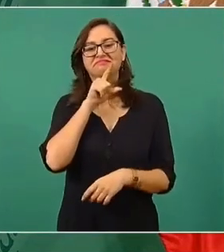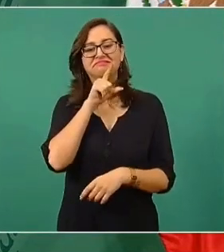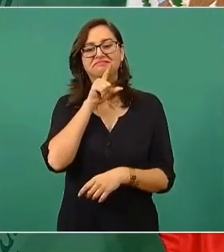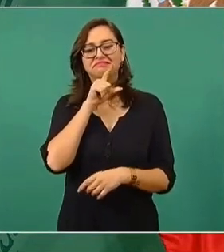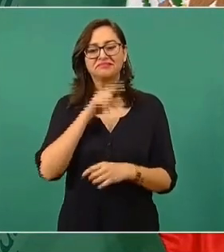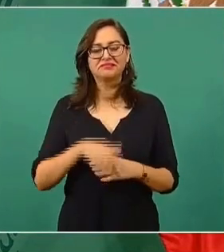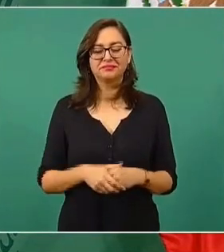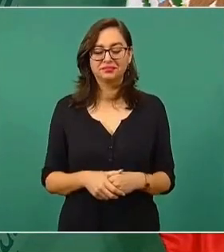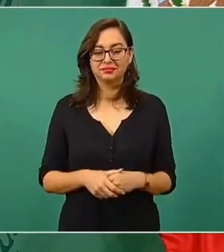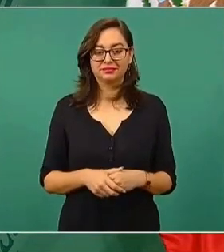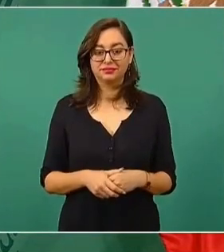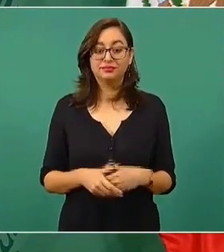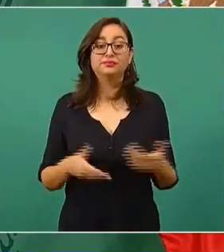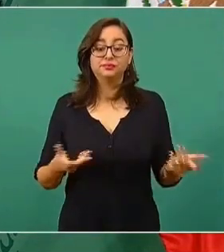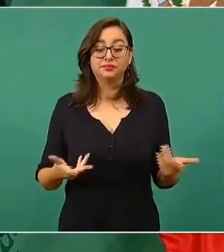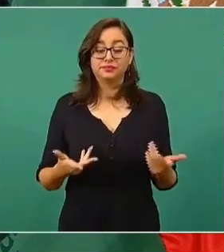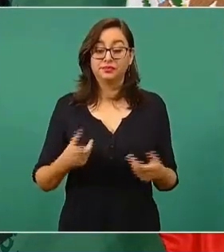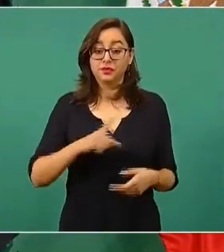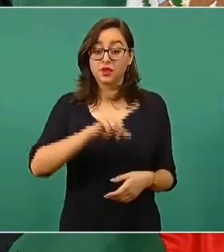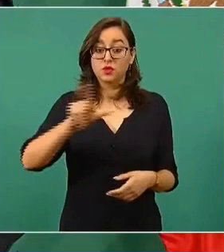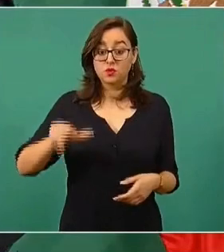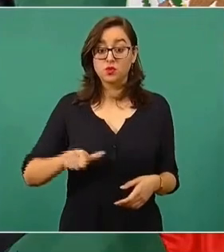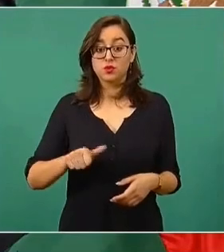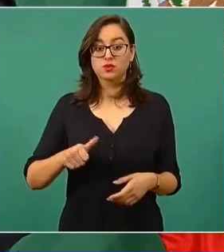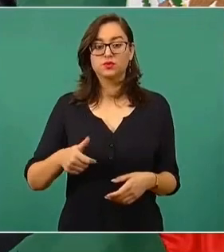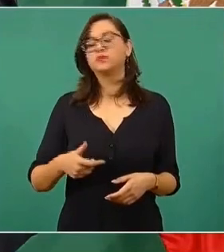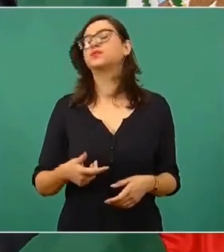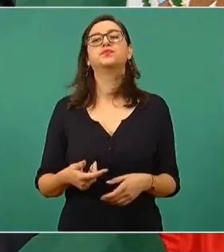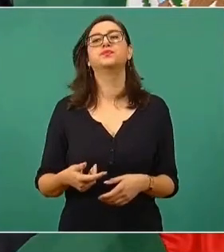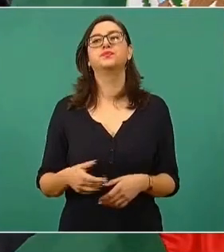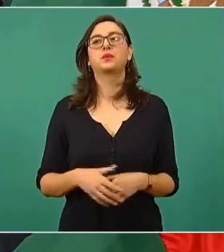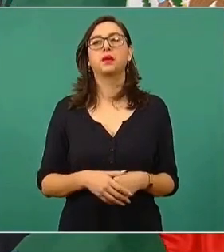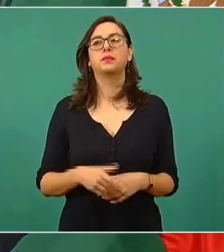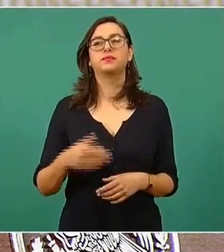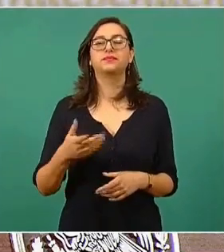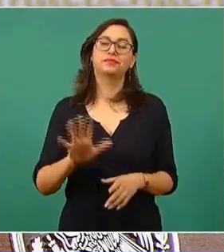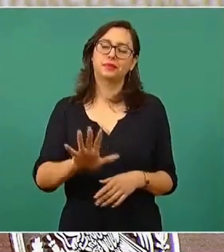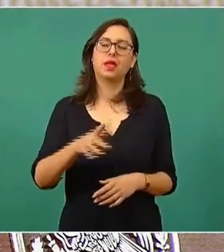cuando nosotros estudiamos en la ciencia social.